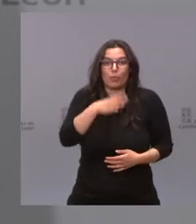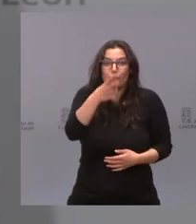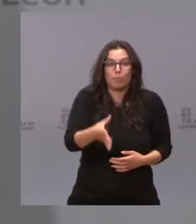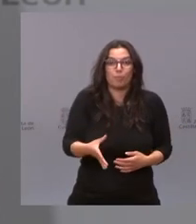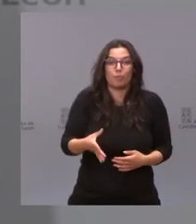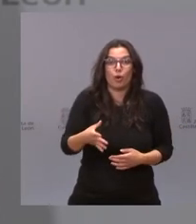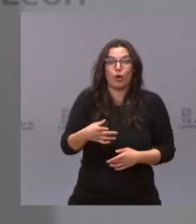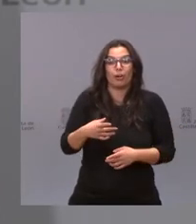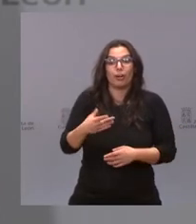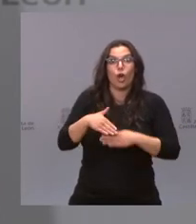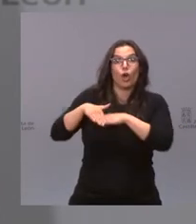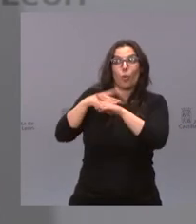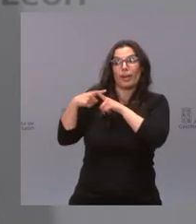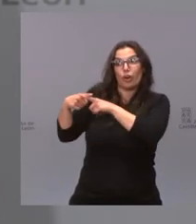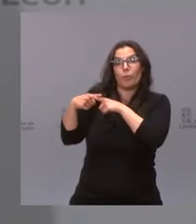la cogobernanza.